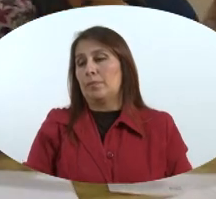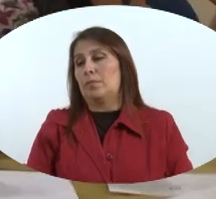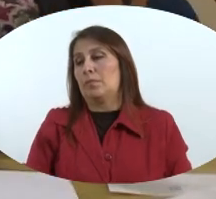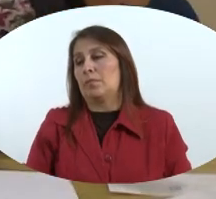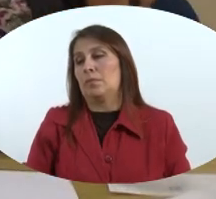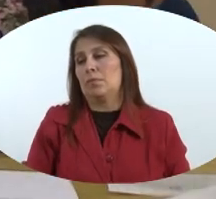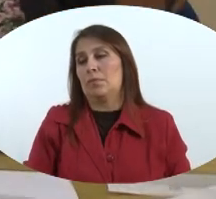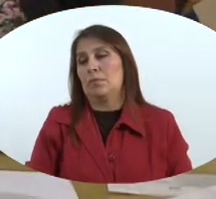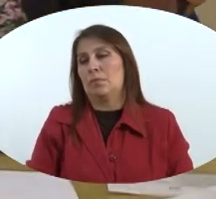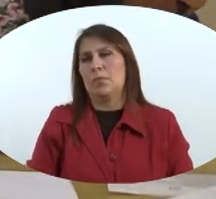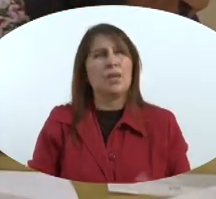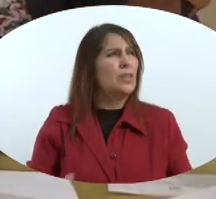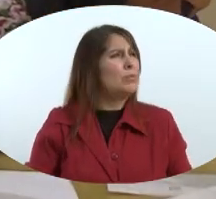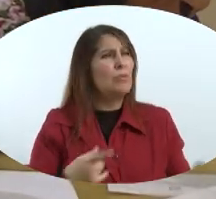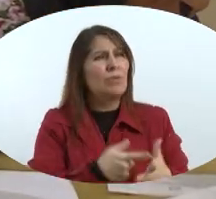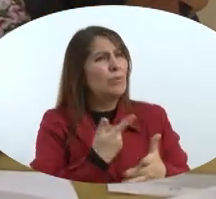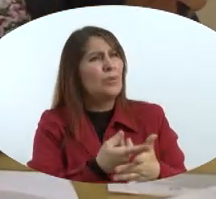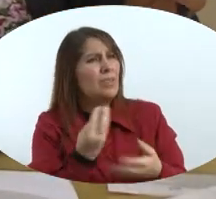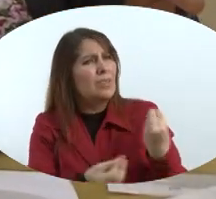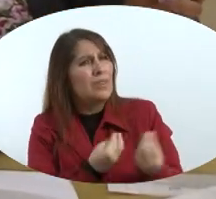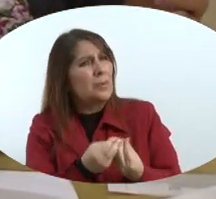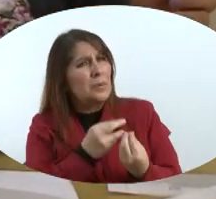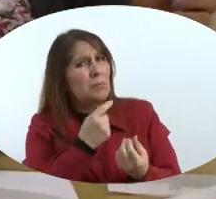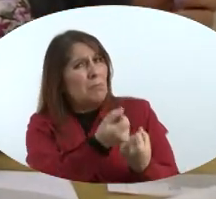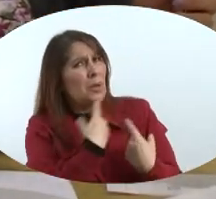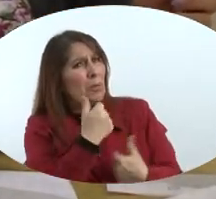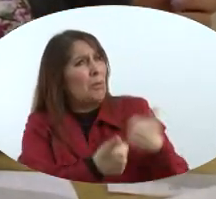pero entonces vamos con la pregunta los acuerdos